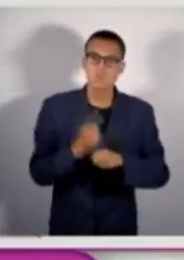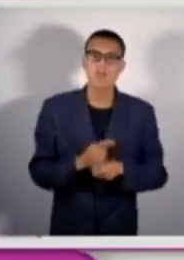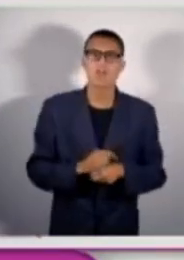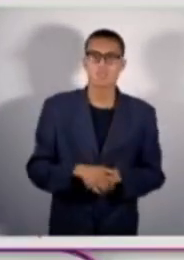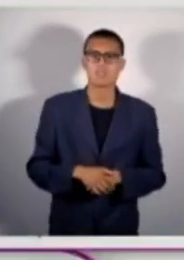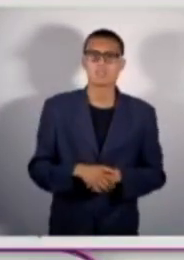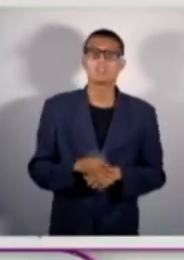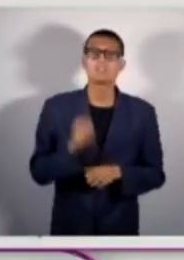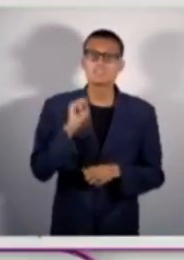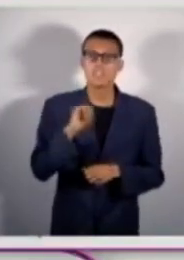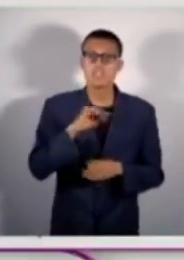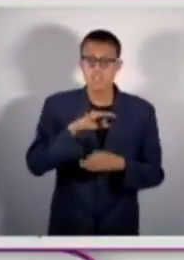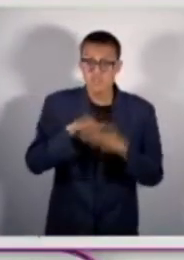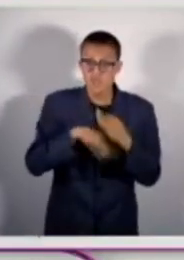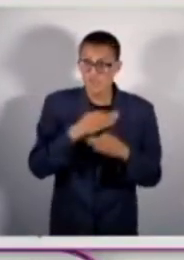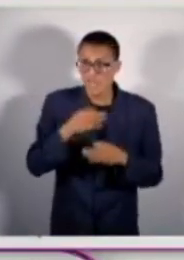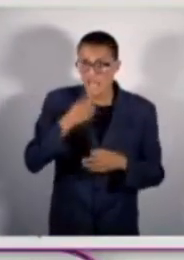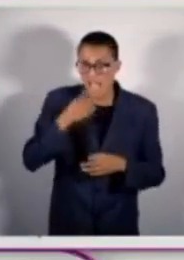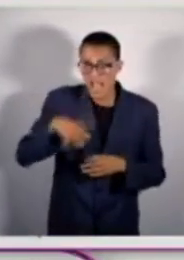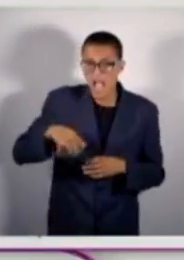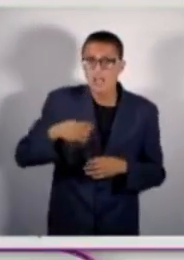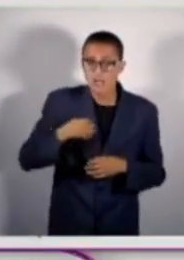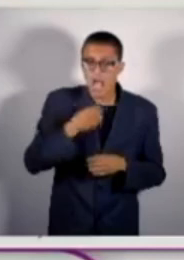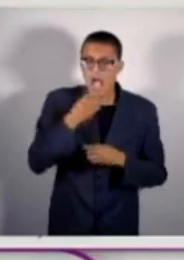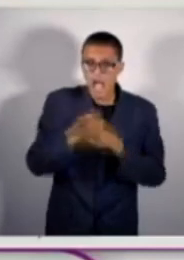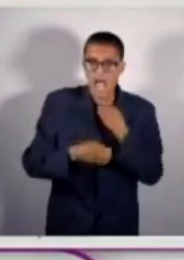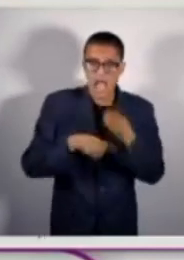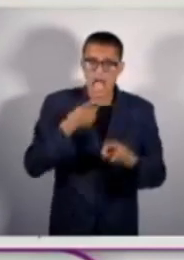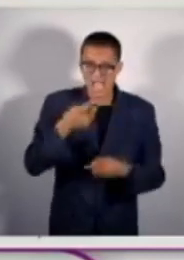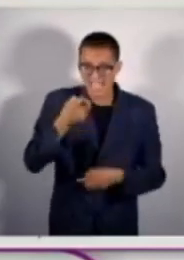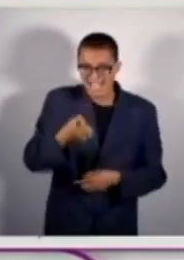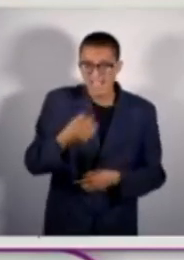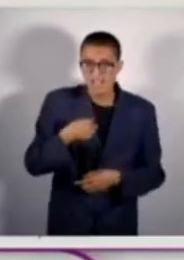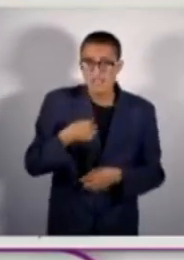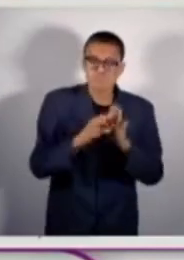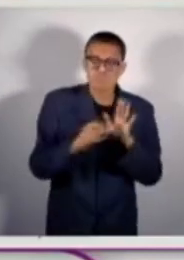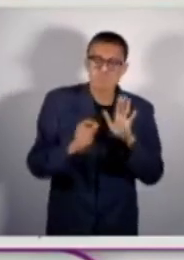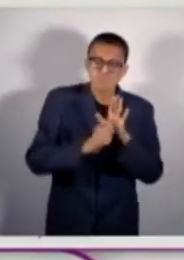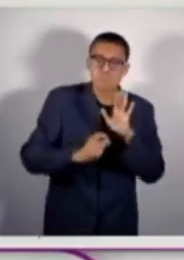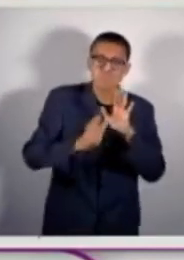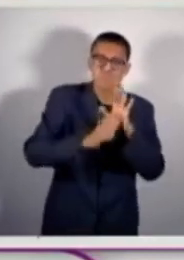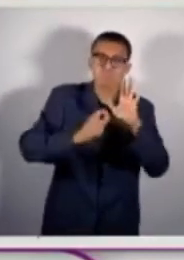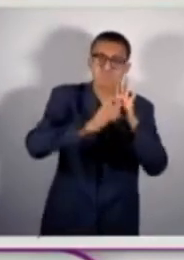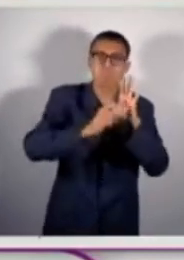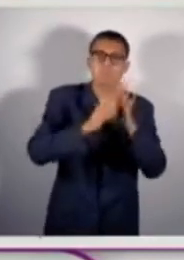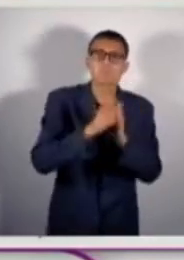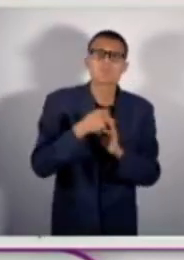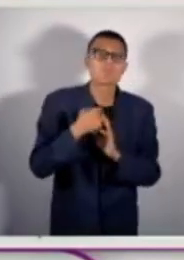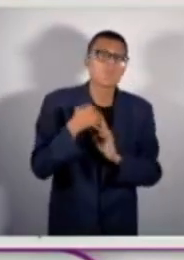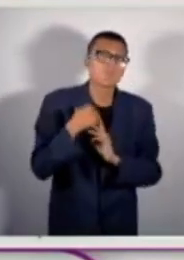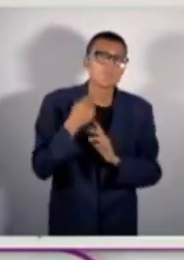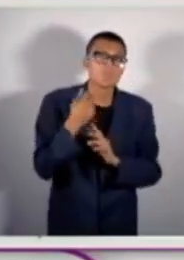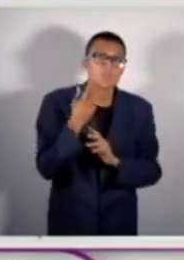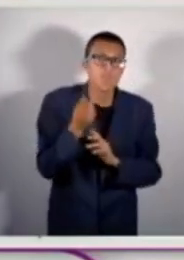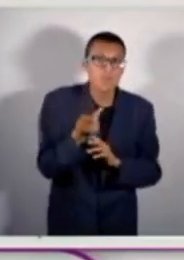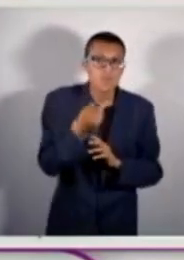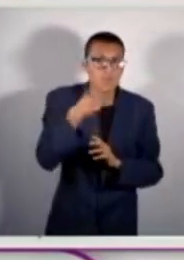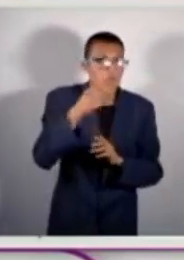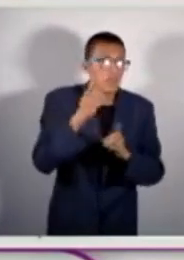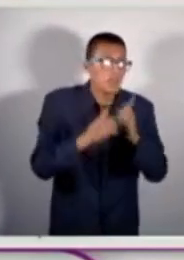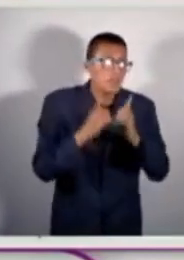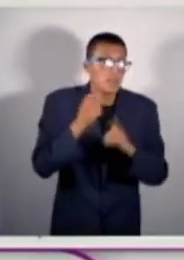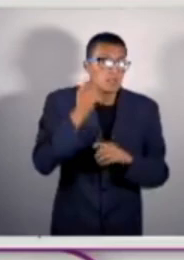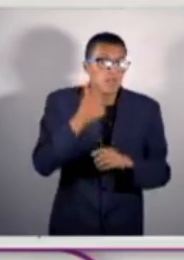vivamos sanos. Todas estas propuestas las he dicho en este y en otros debates y las he puntualizado, pero me gustaría que, si tienen alguna duda ustedes o los que